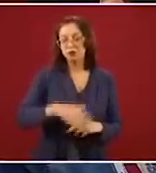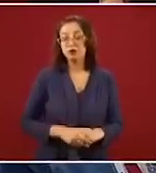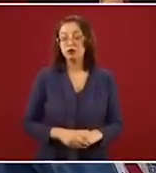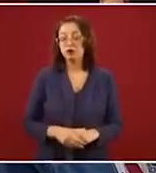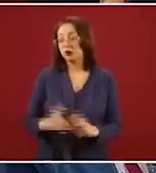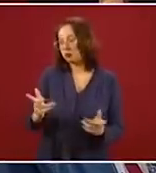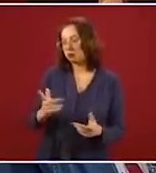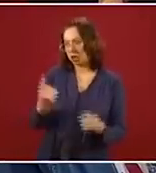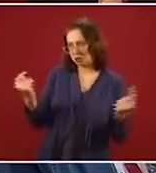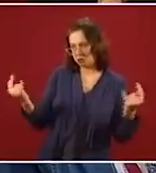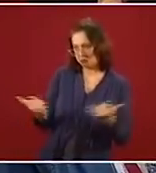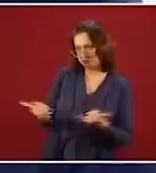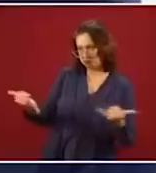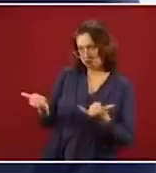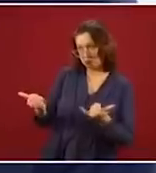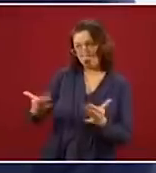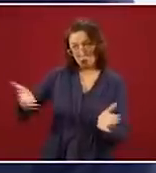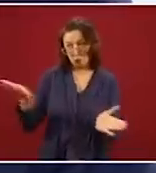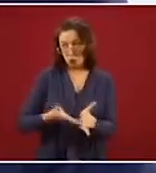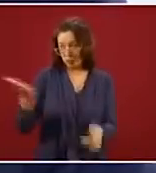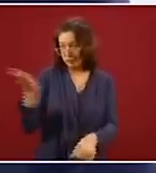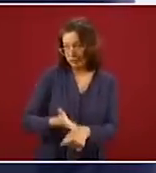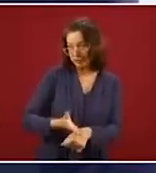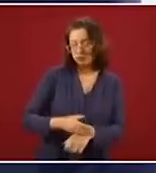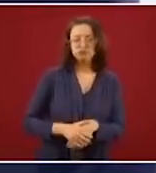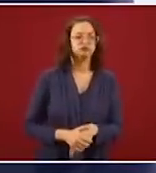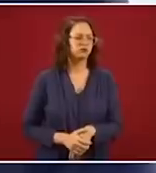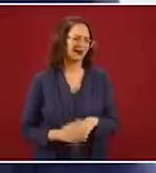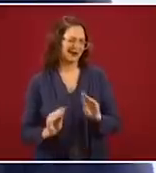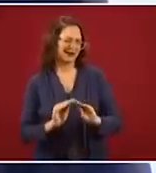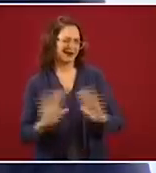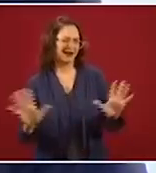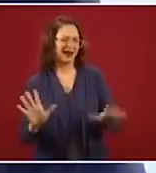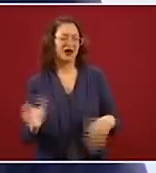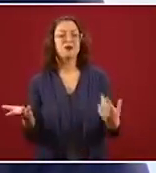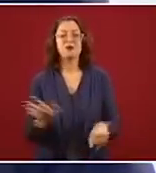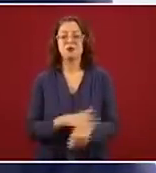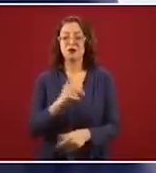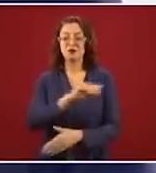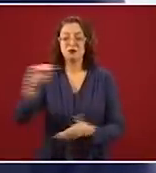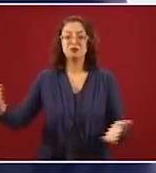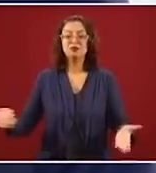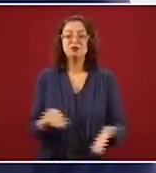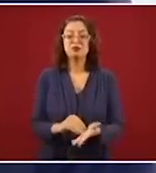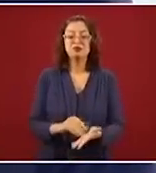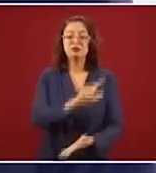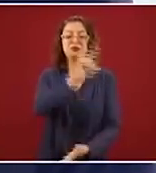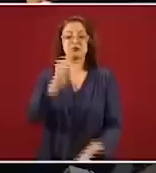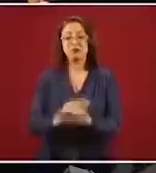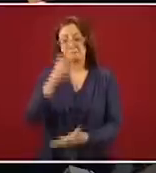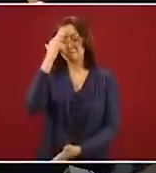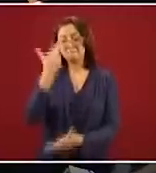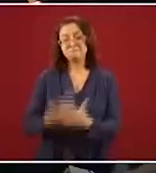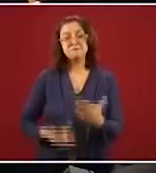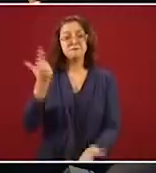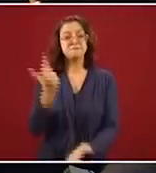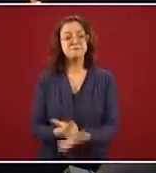si no lo hacen. Claro, porque además ya es delito grave.